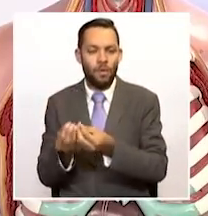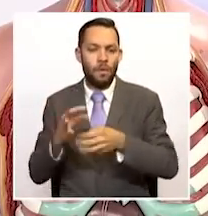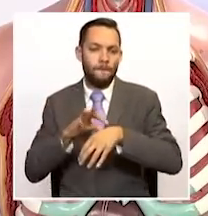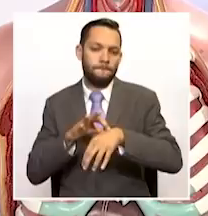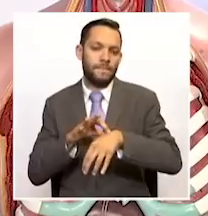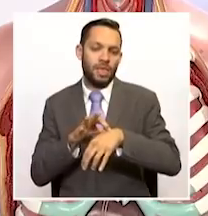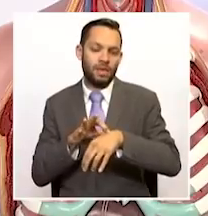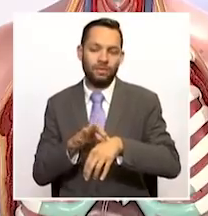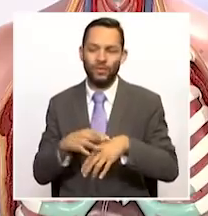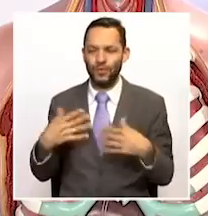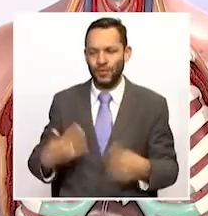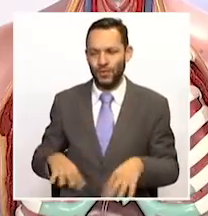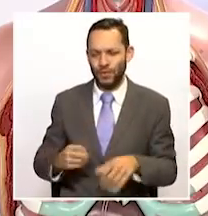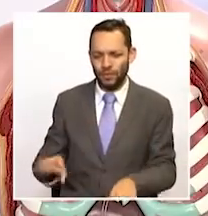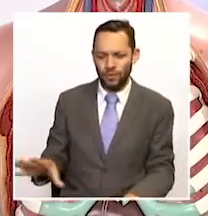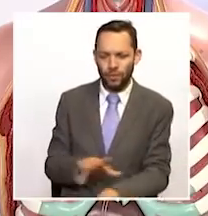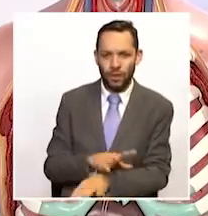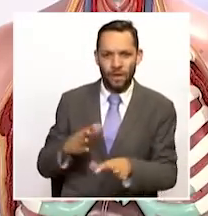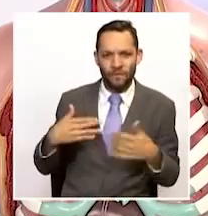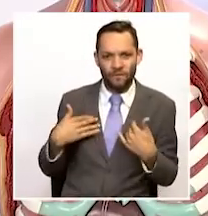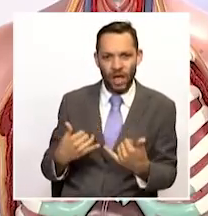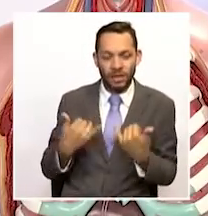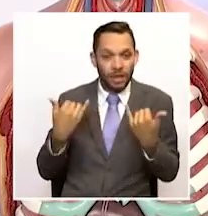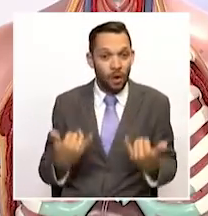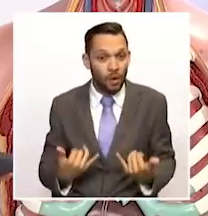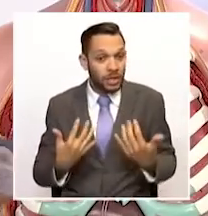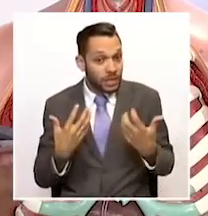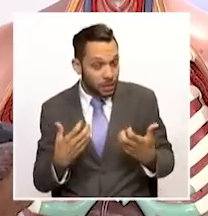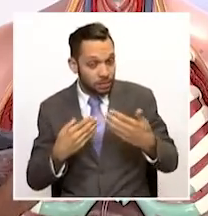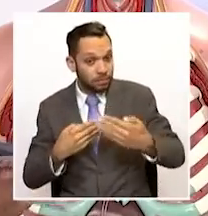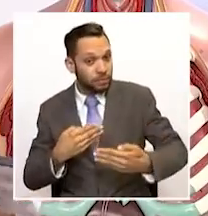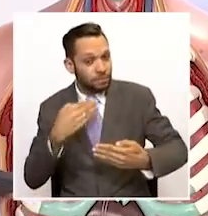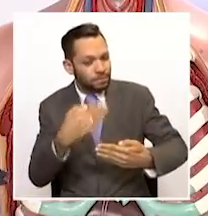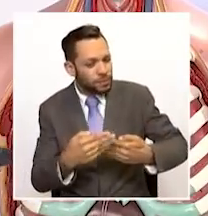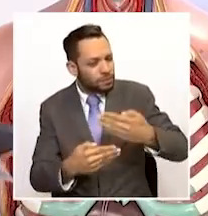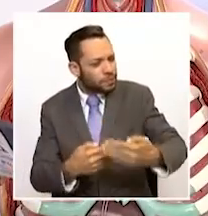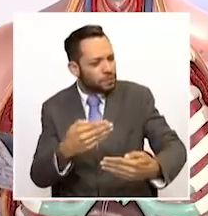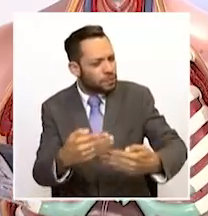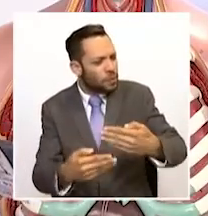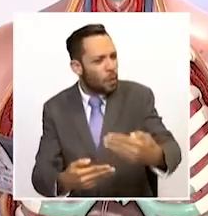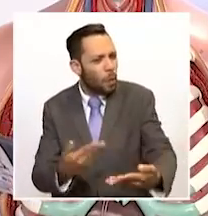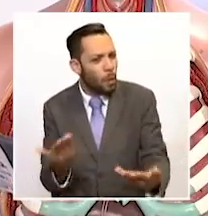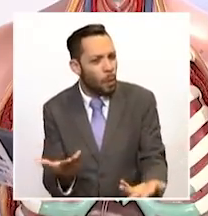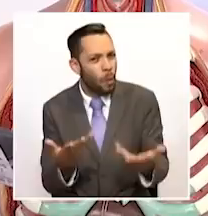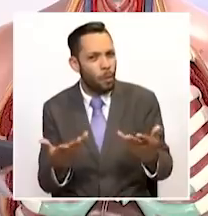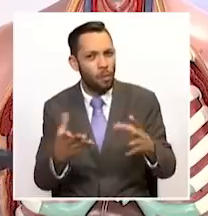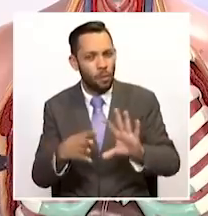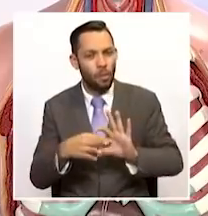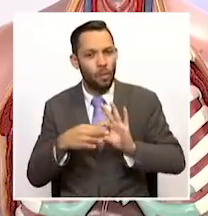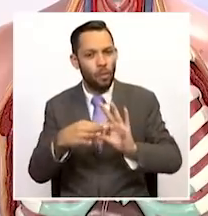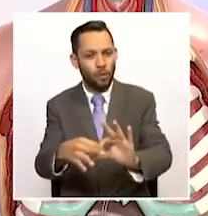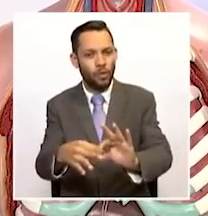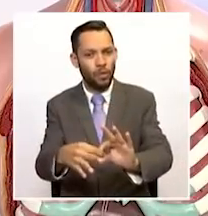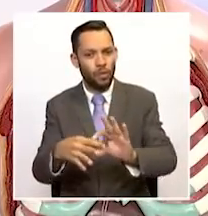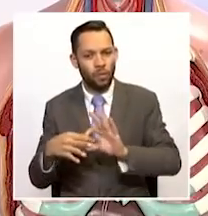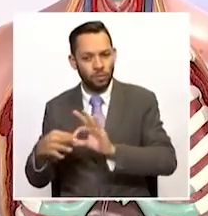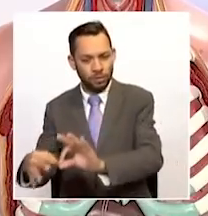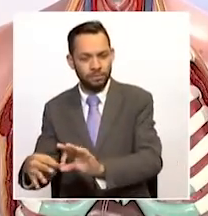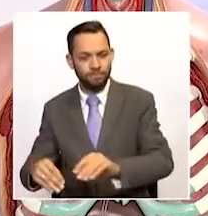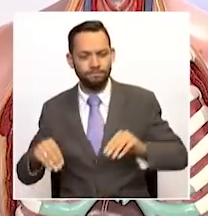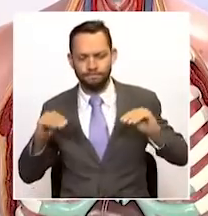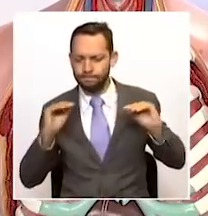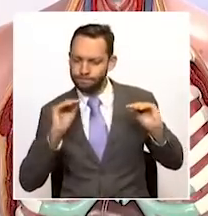pretendemos con este proceso buscar esa unión ese trabajo para hacer educación